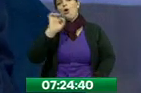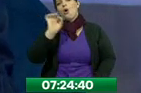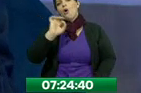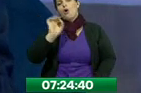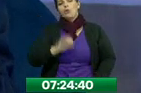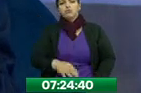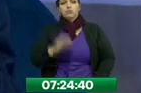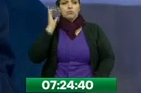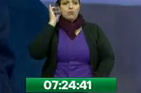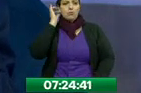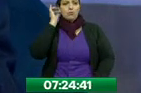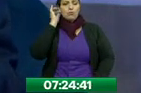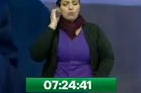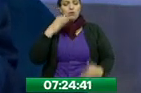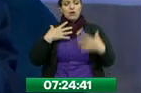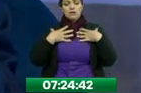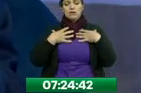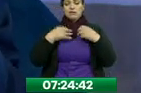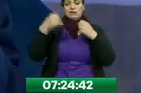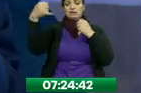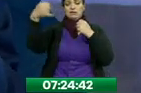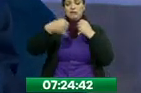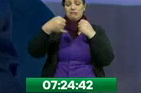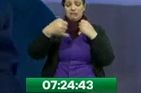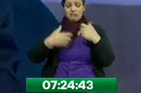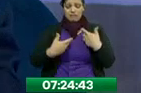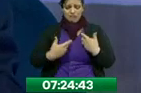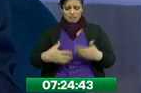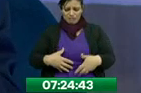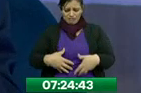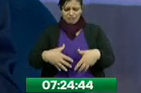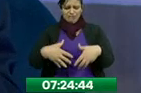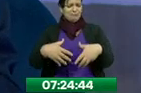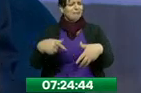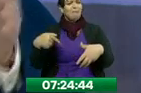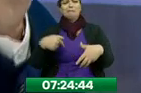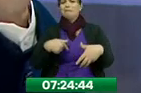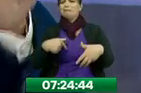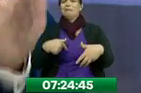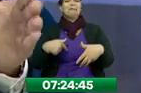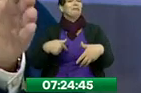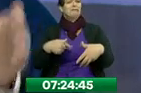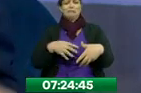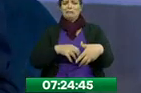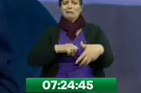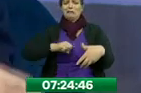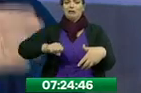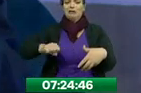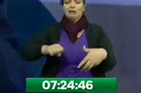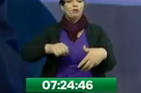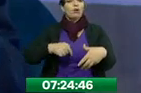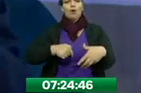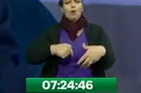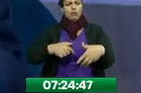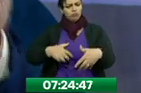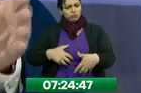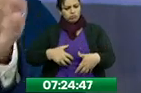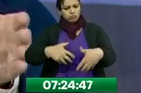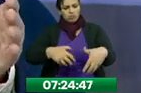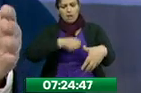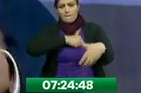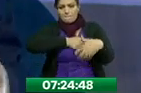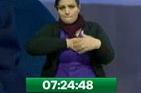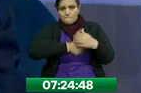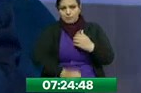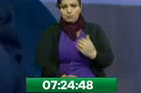no deseado. Yo creo que hay que trabajar para defender las dos vidas, la de la madre y la de aquel pequeño ser